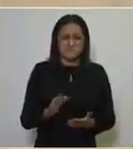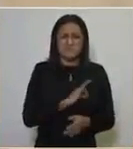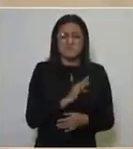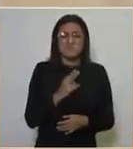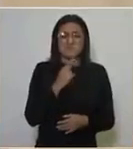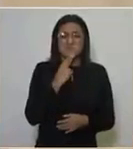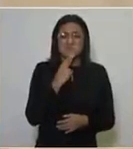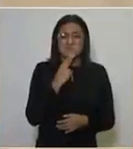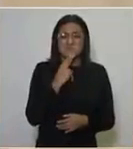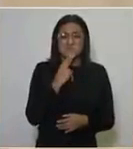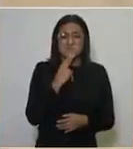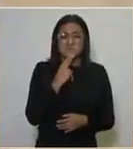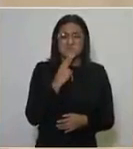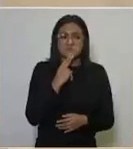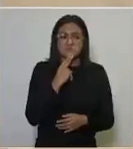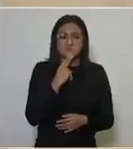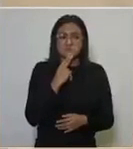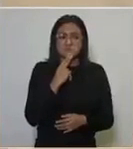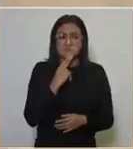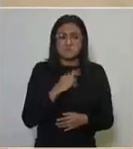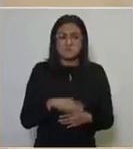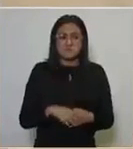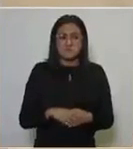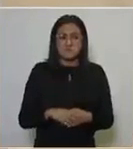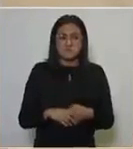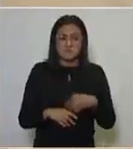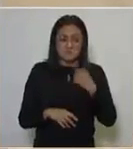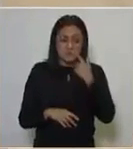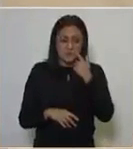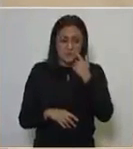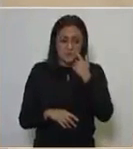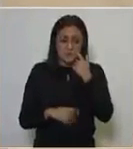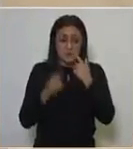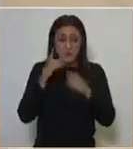uso de ellos de manera total.